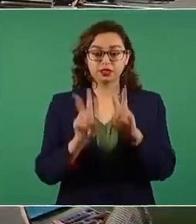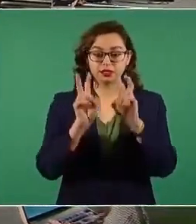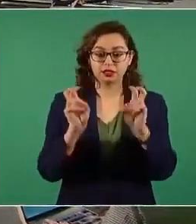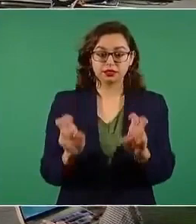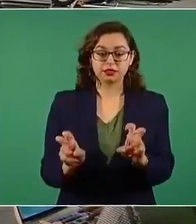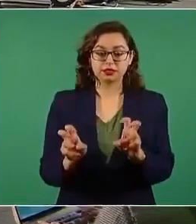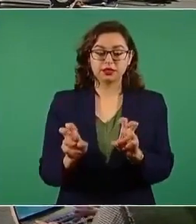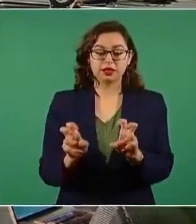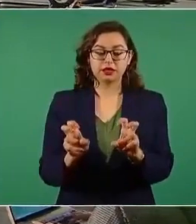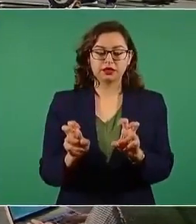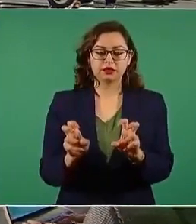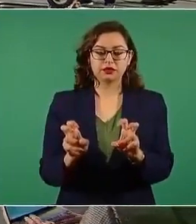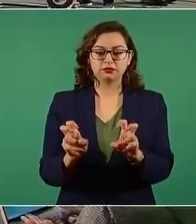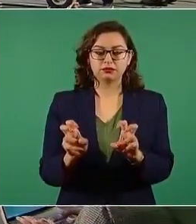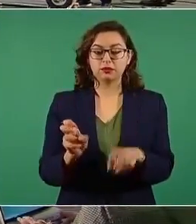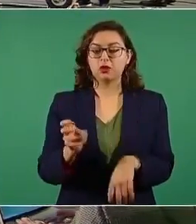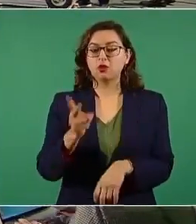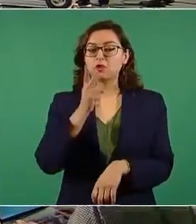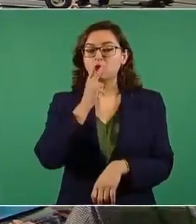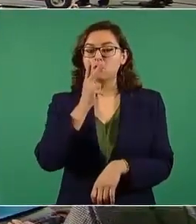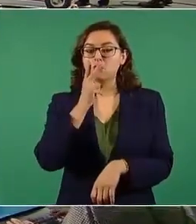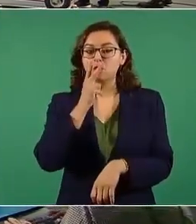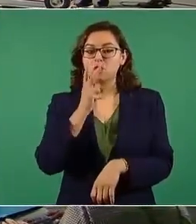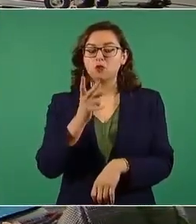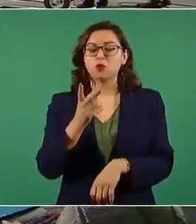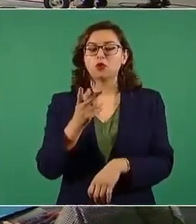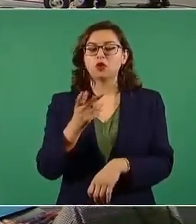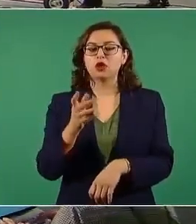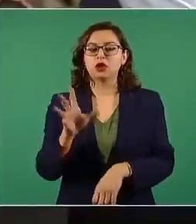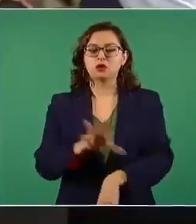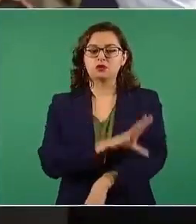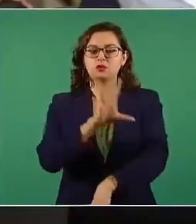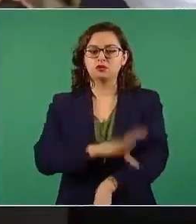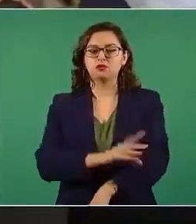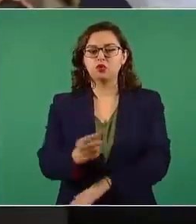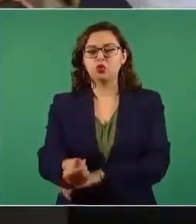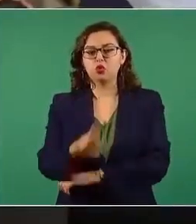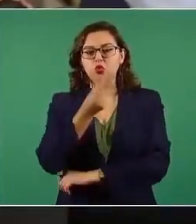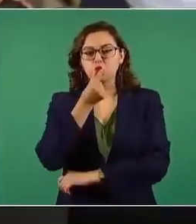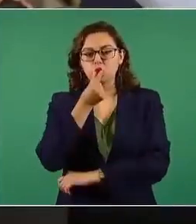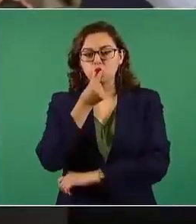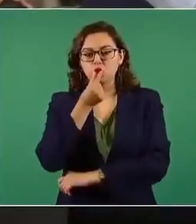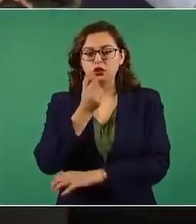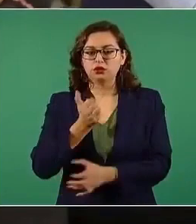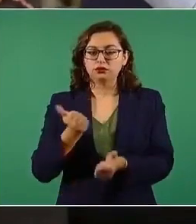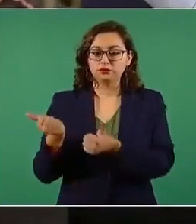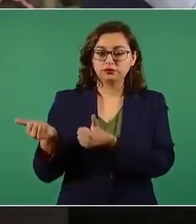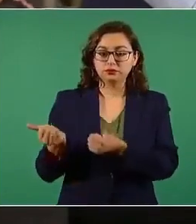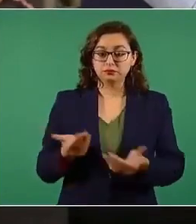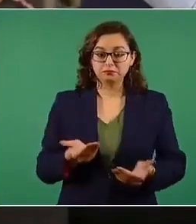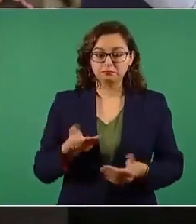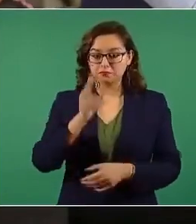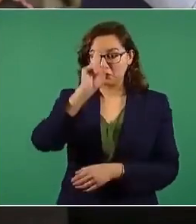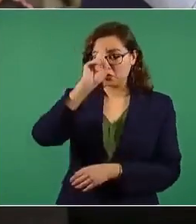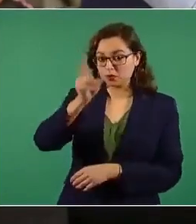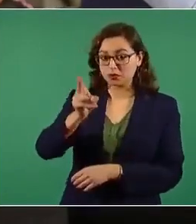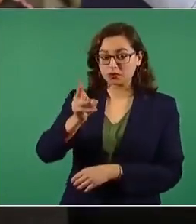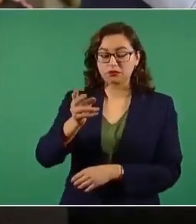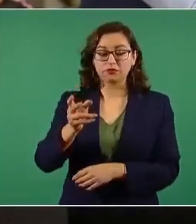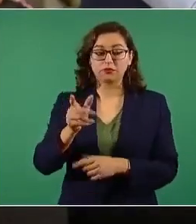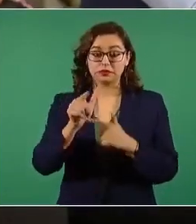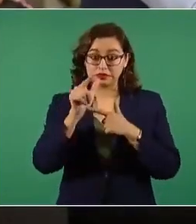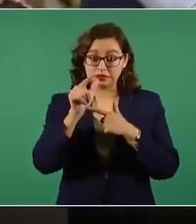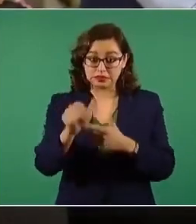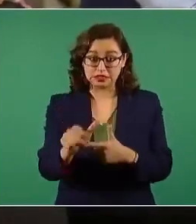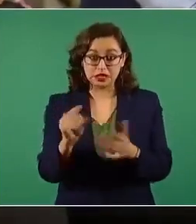de la importación de los cigarros electrónicos, porque al parecer la Secretaría de Economía lo eliminó. Conocer cuáles